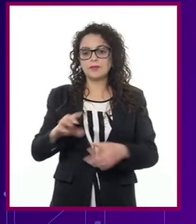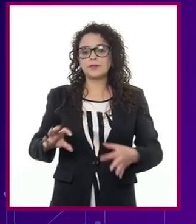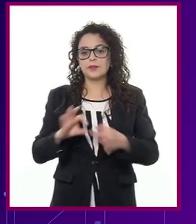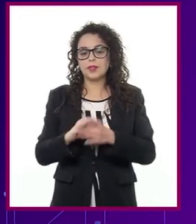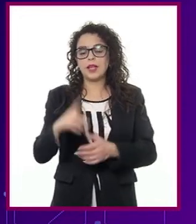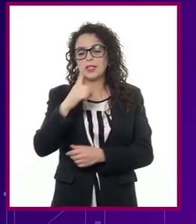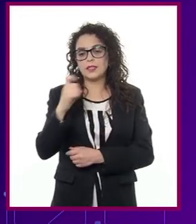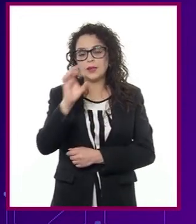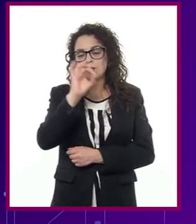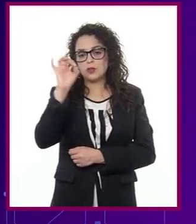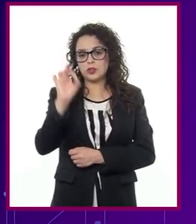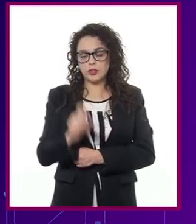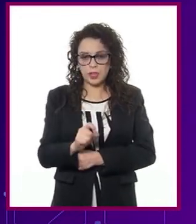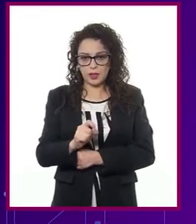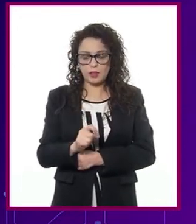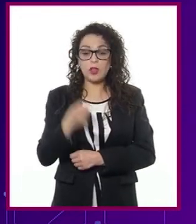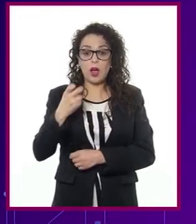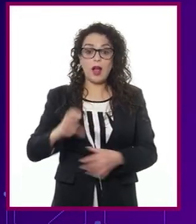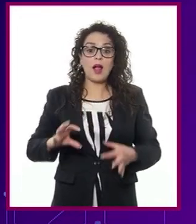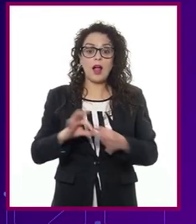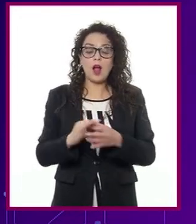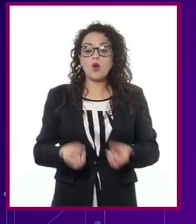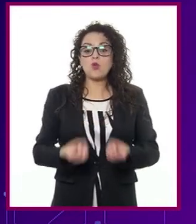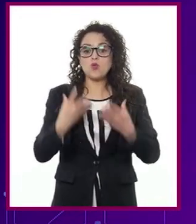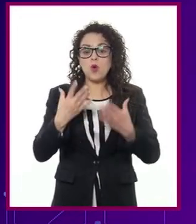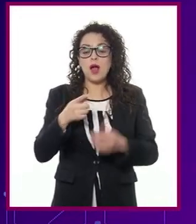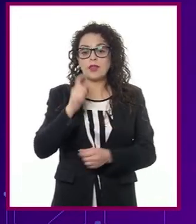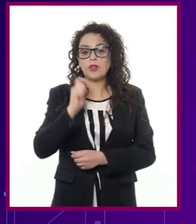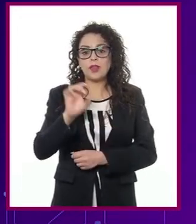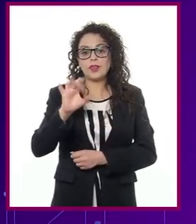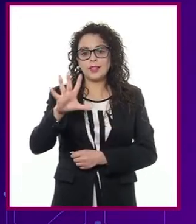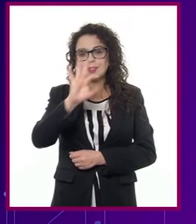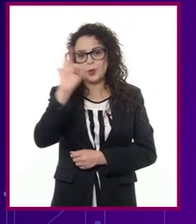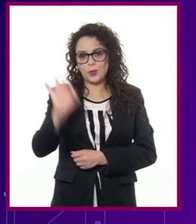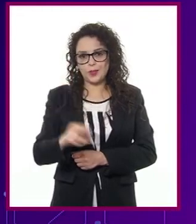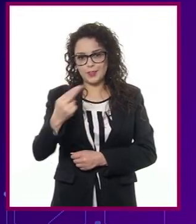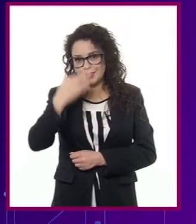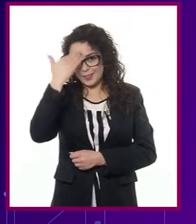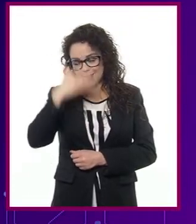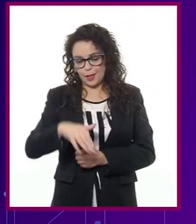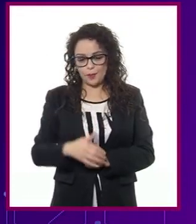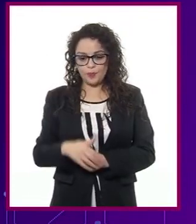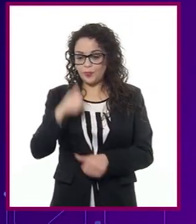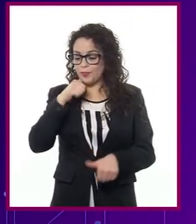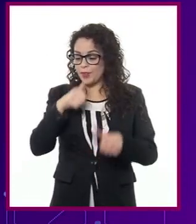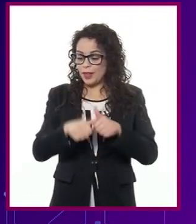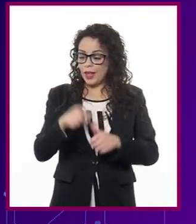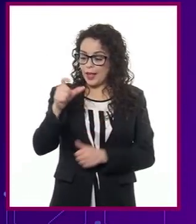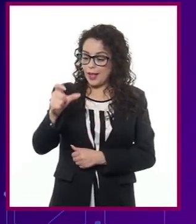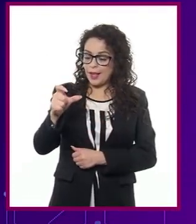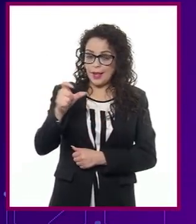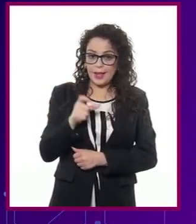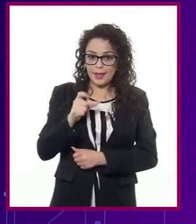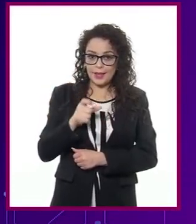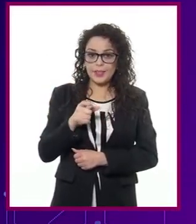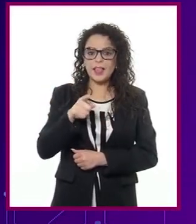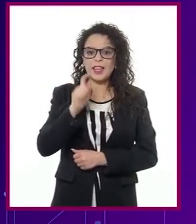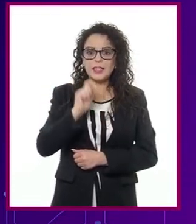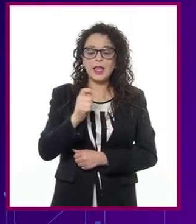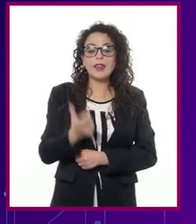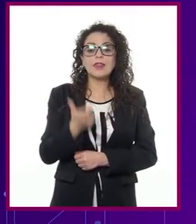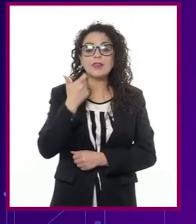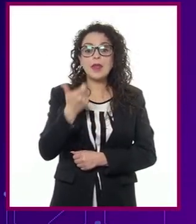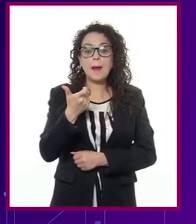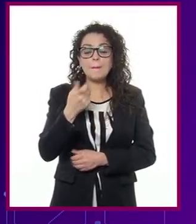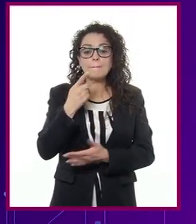y calcularemos a cuánto corresponde el 35%. X representará la cantidad en pesos